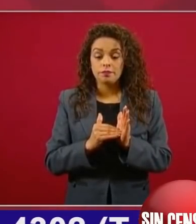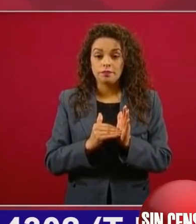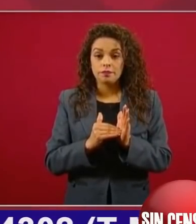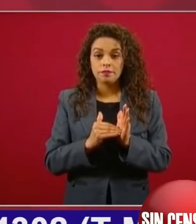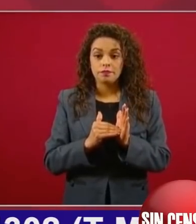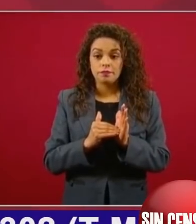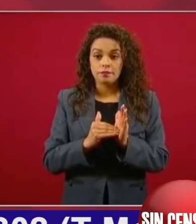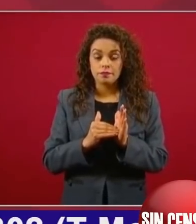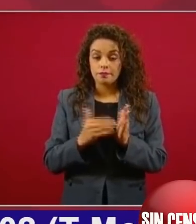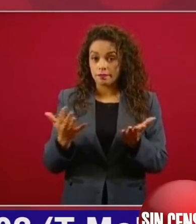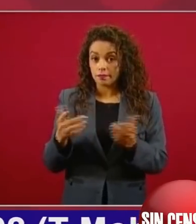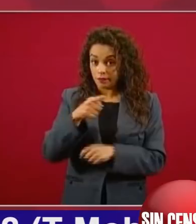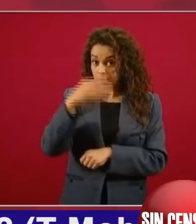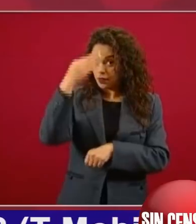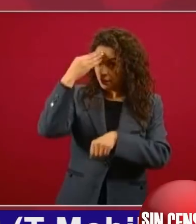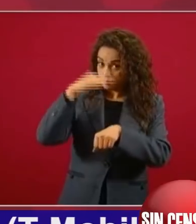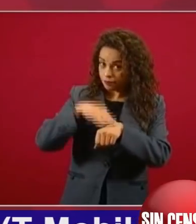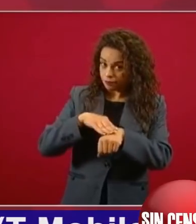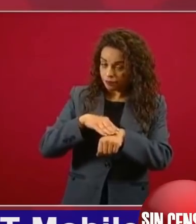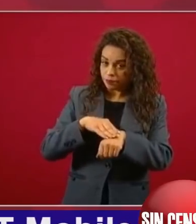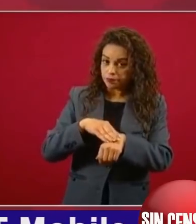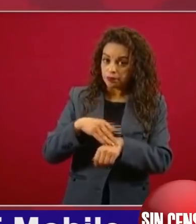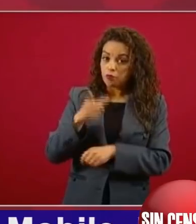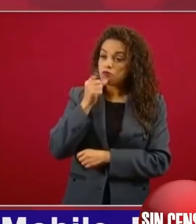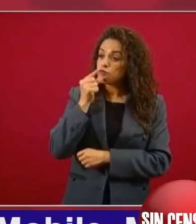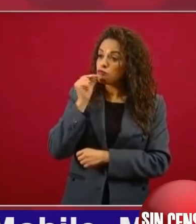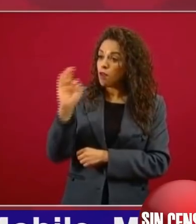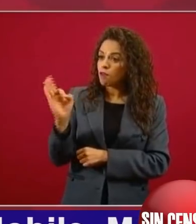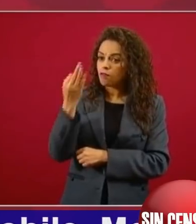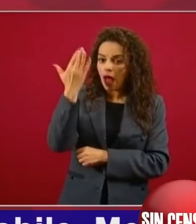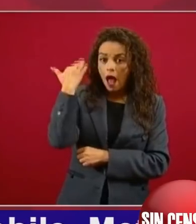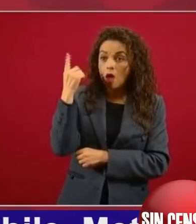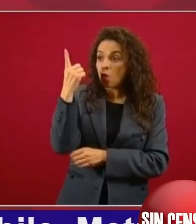la Policía Federal, que era lo único que había,